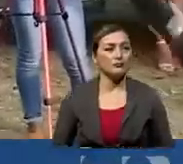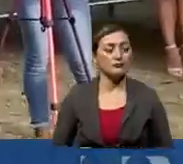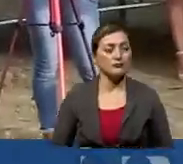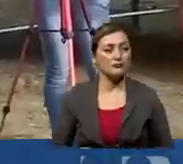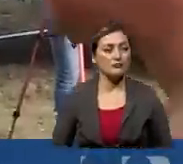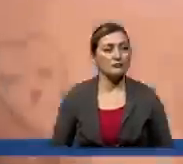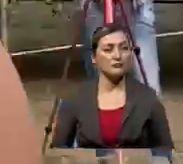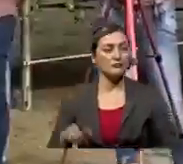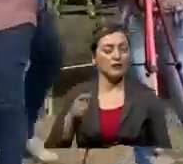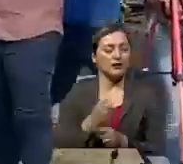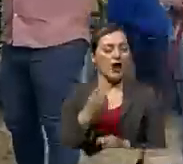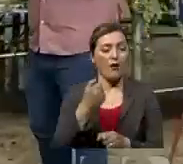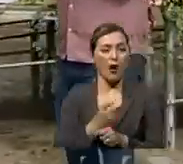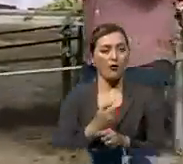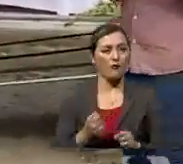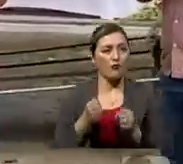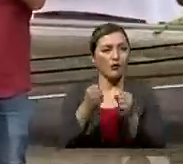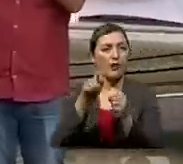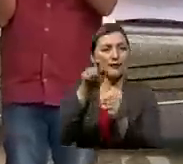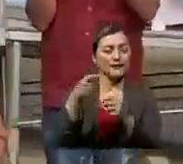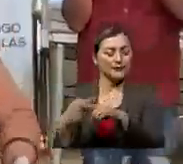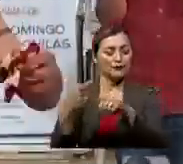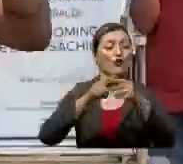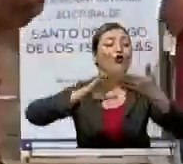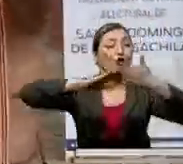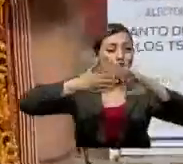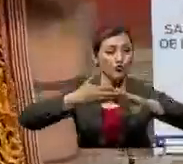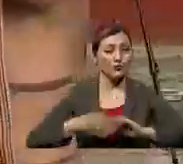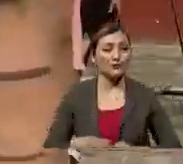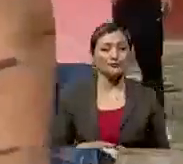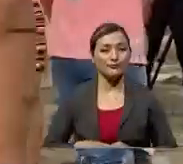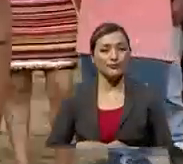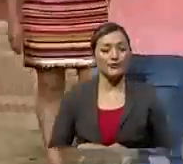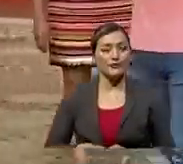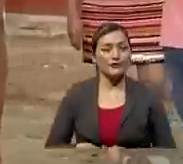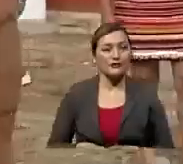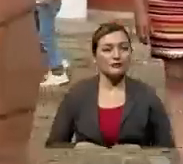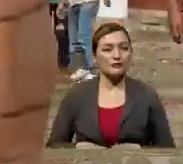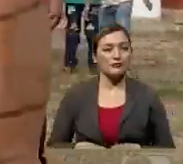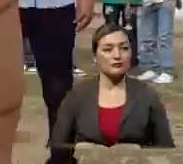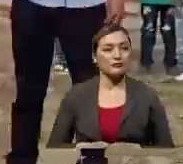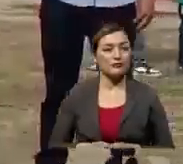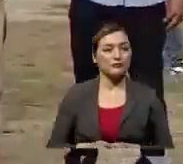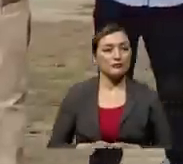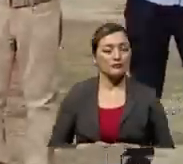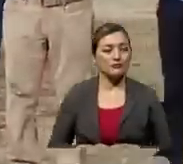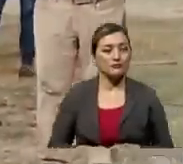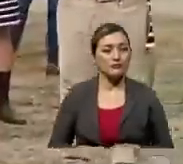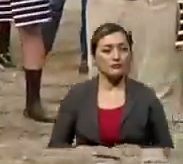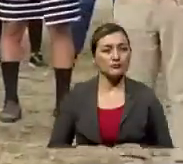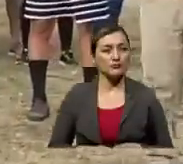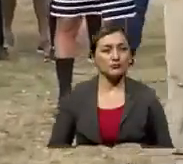trabajo para solventar las necesidades de las diversas comunidades. Desde Santo Domingo de los Áchilas, Karen